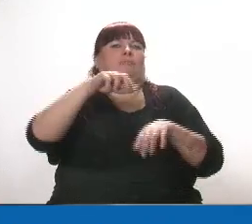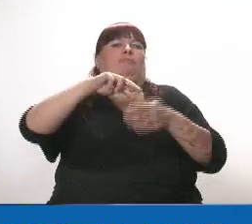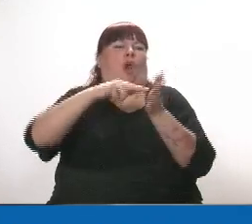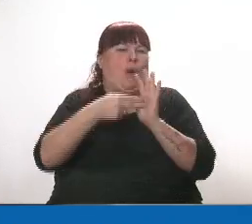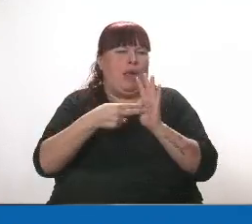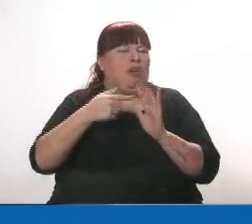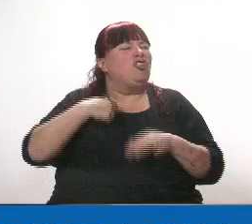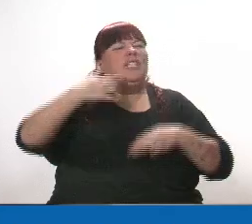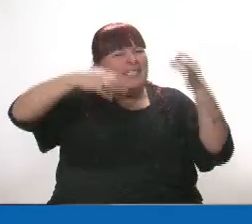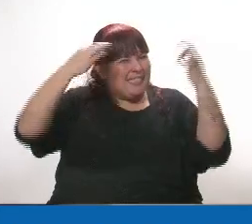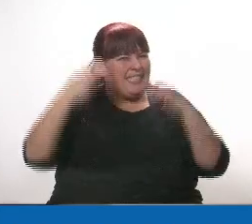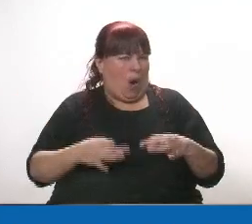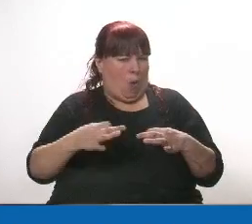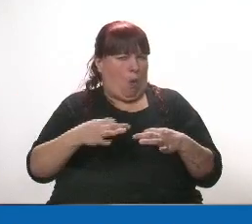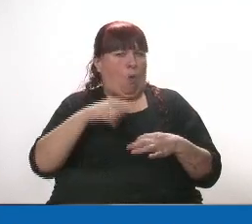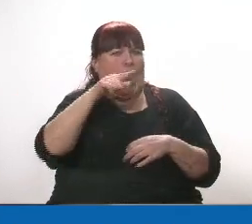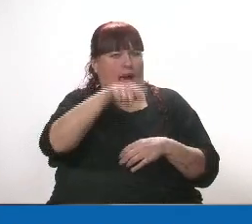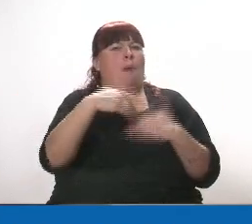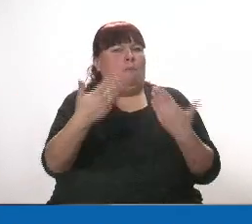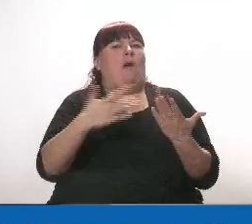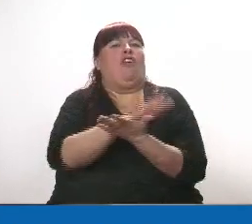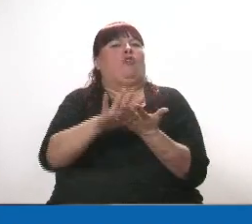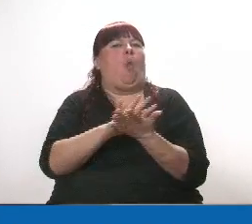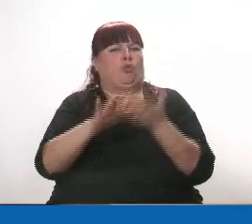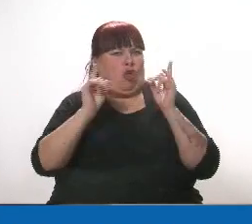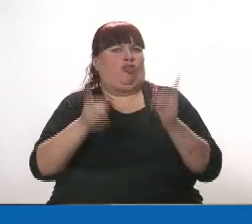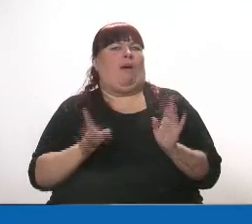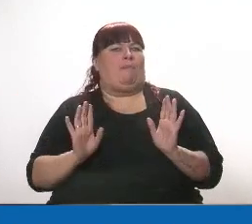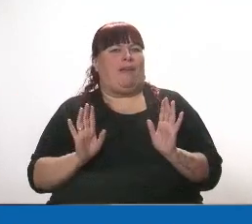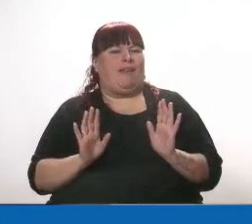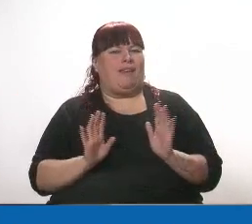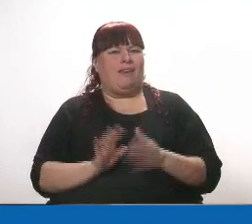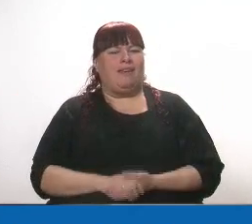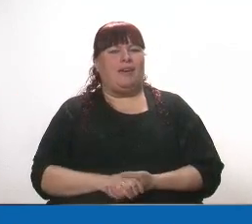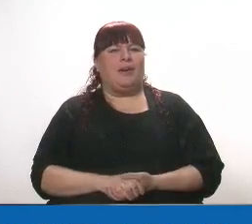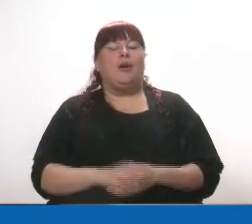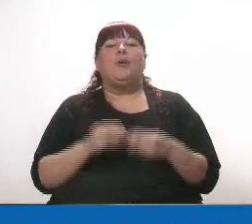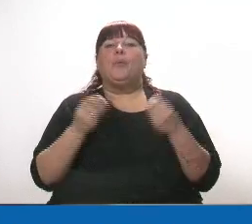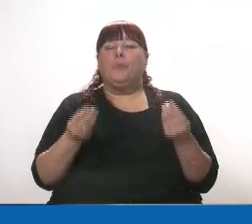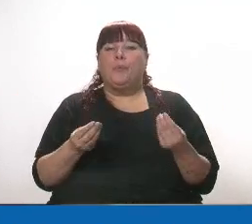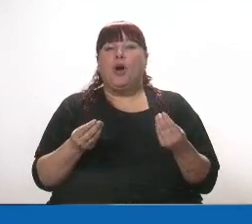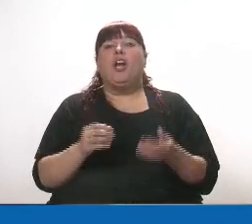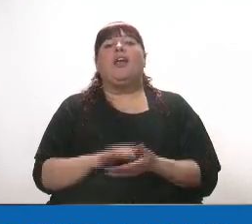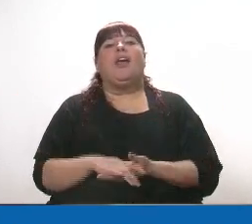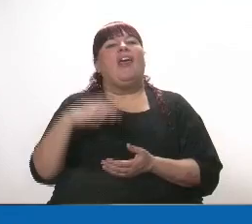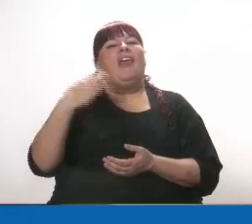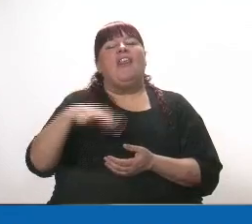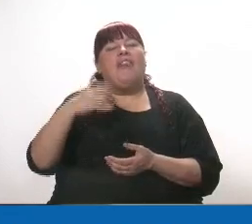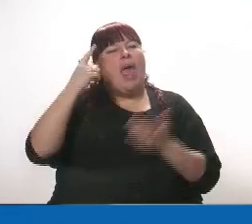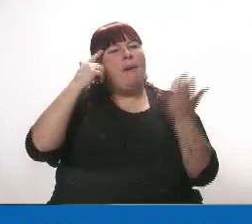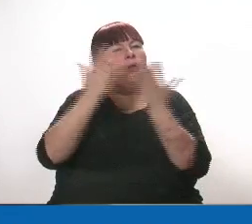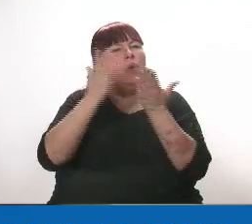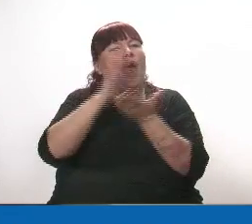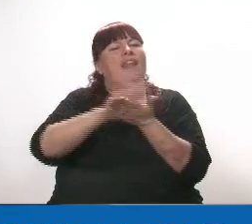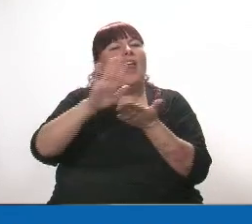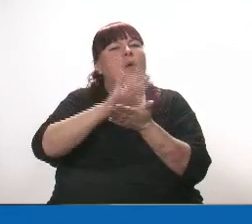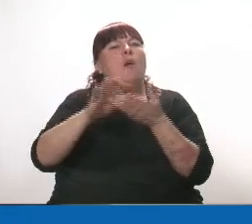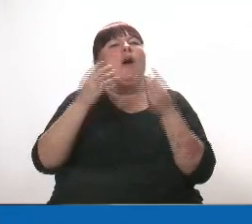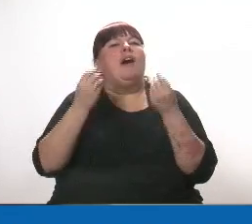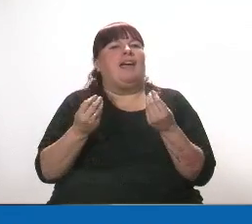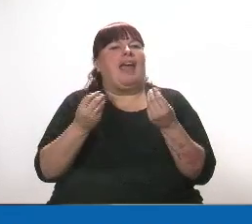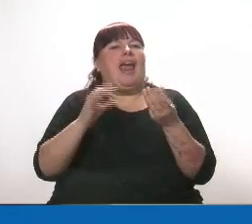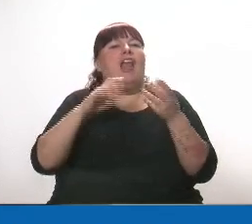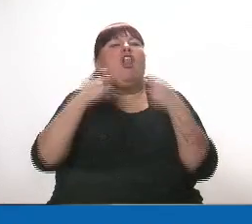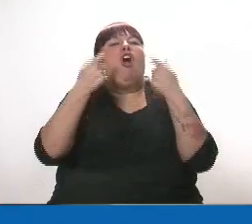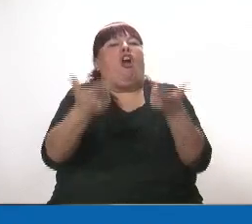convencida que son parte de la solución Sí por qué Porque se tiene que reanal la la oferta